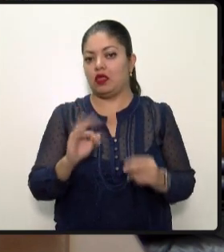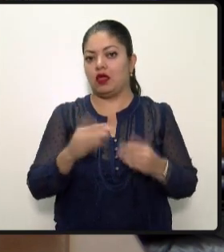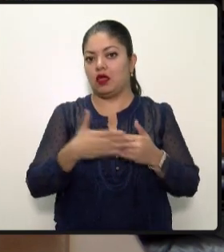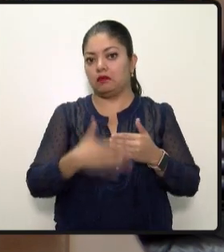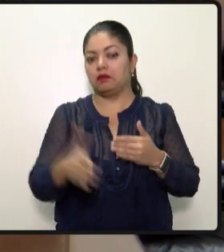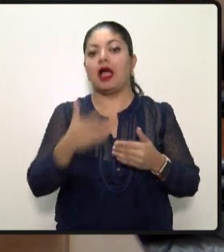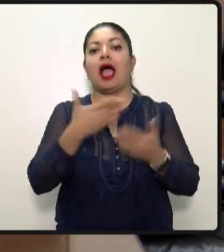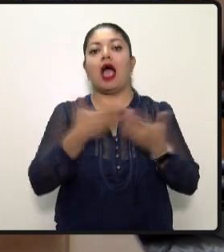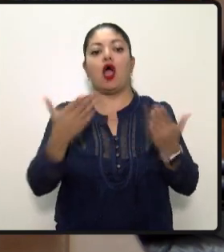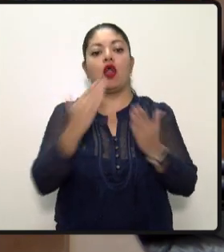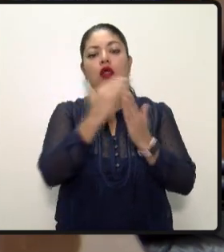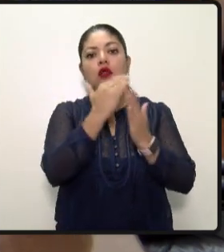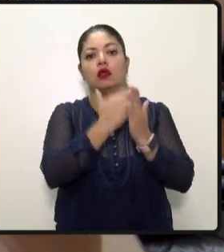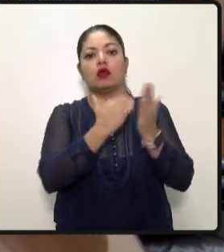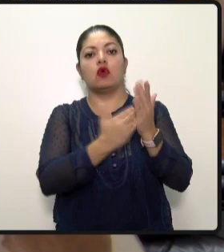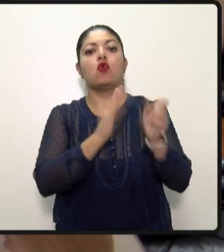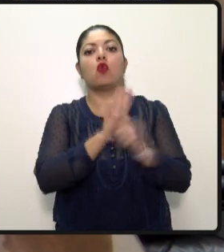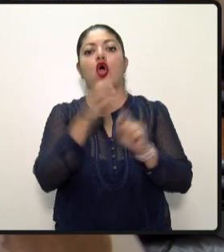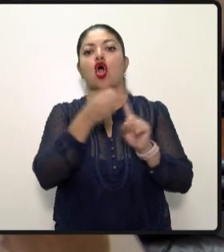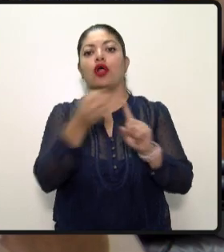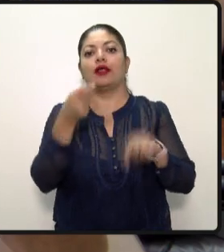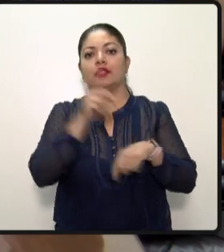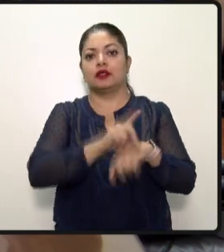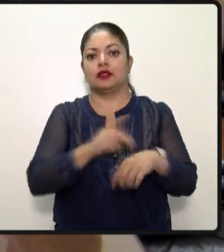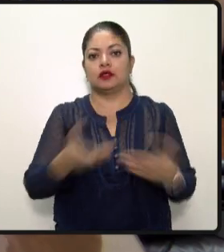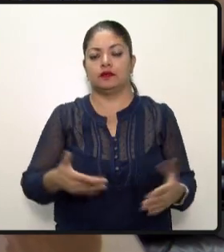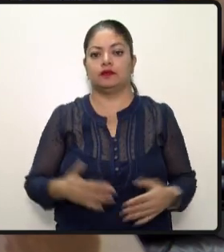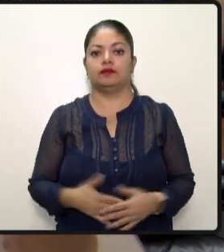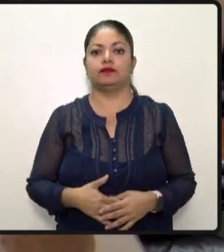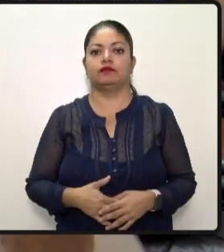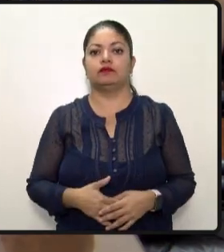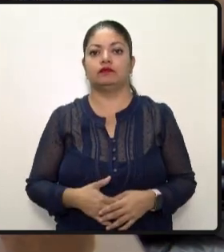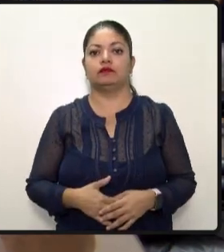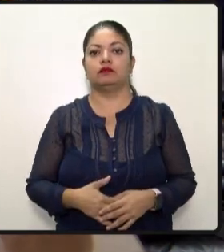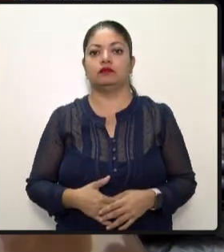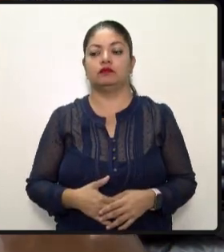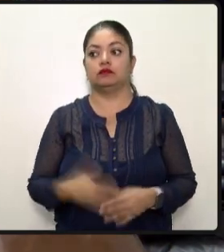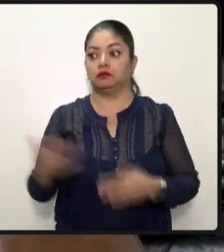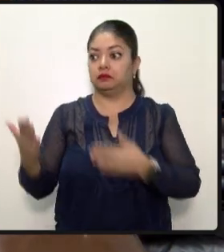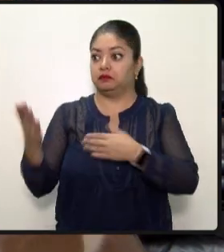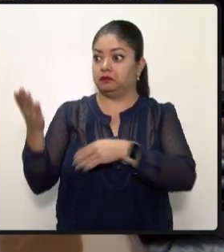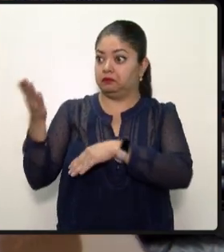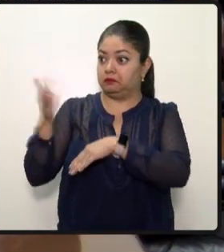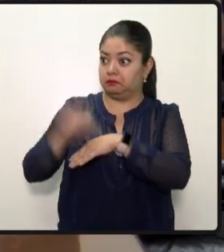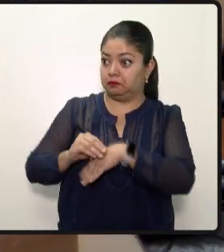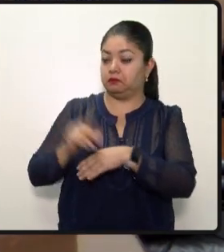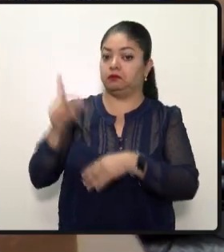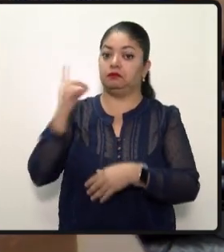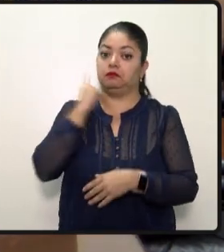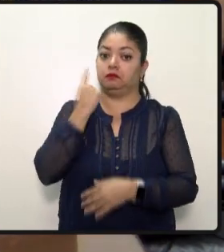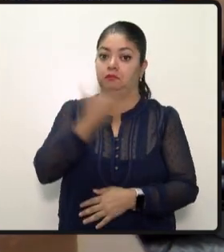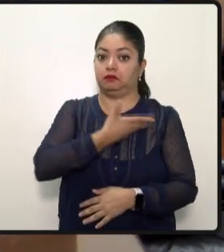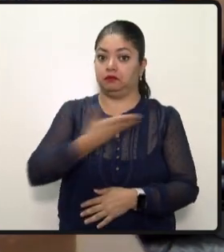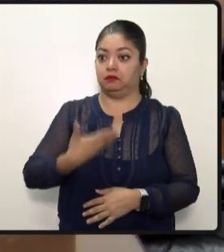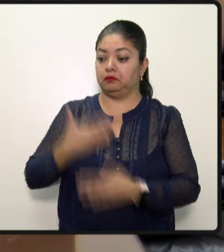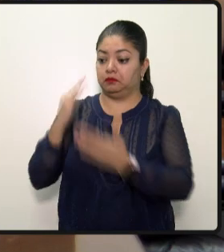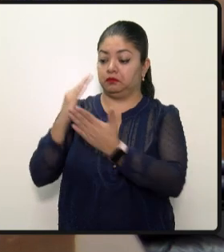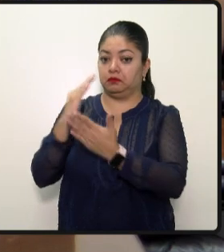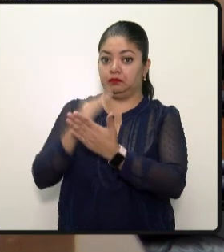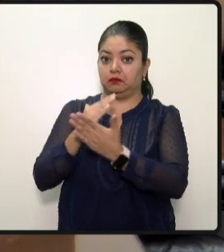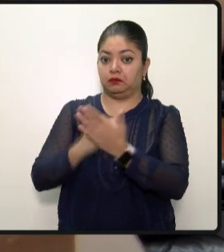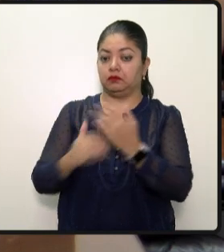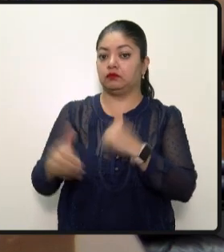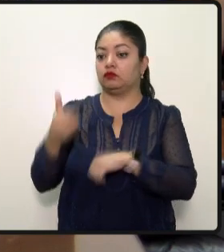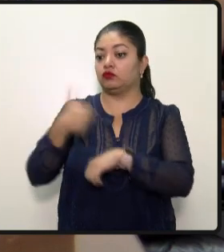lectura al orden del día propuesto. Como lo indica diputada presidenta, en el orden del día tenemos en el